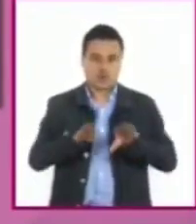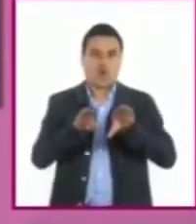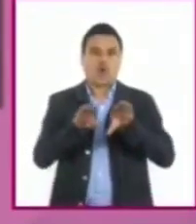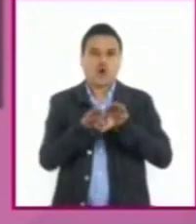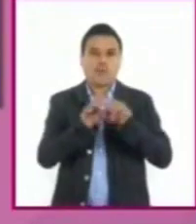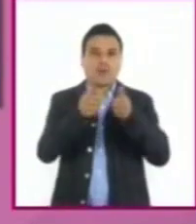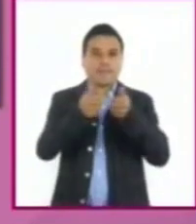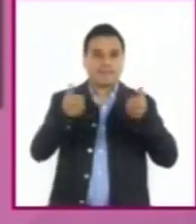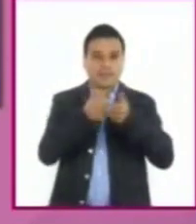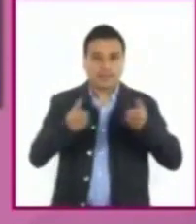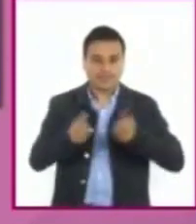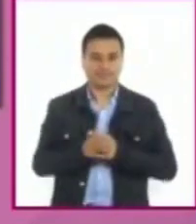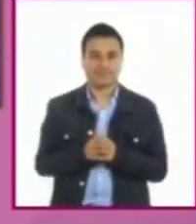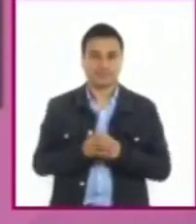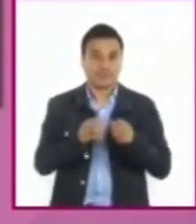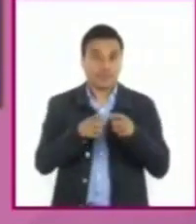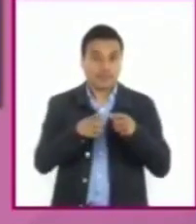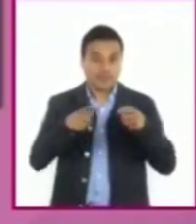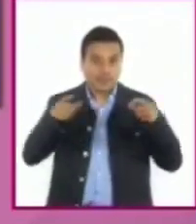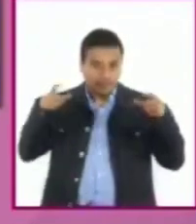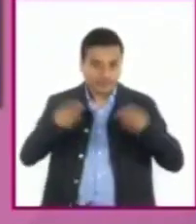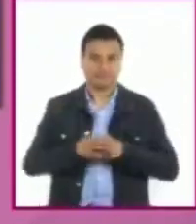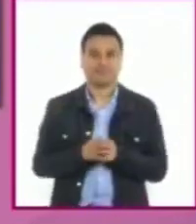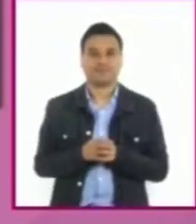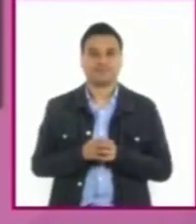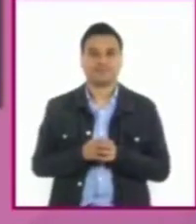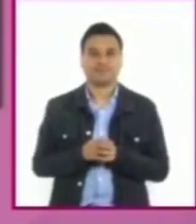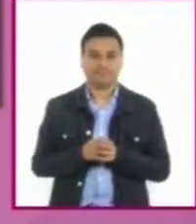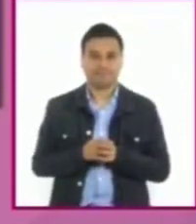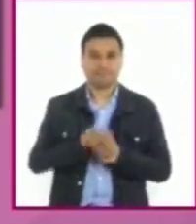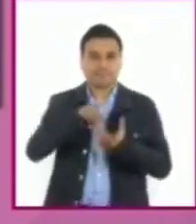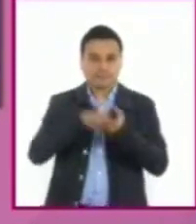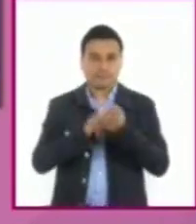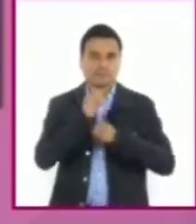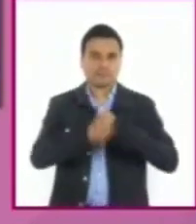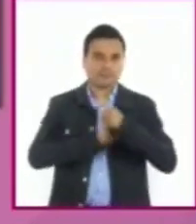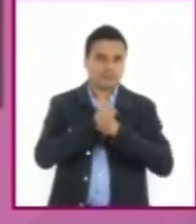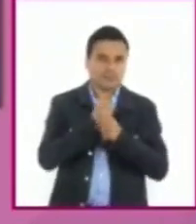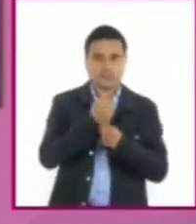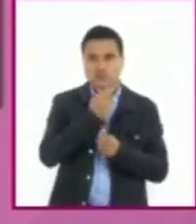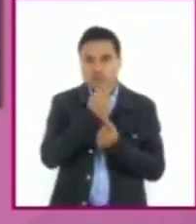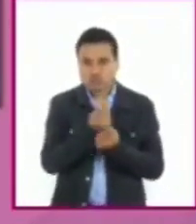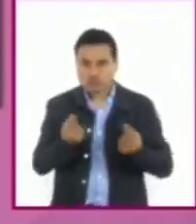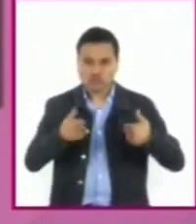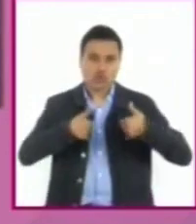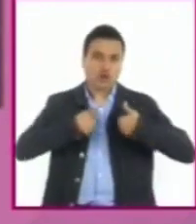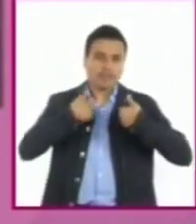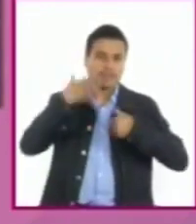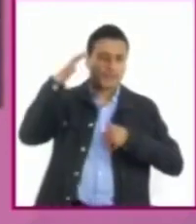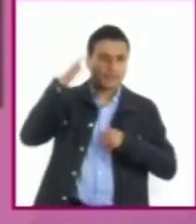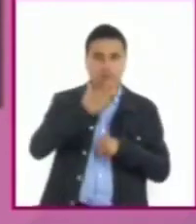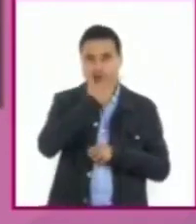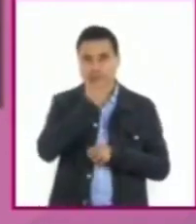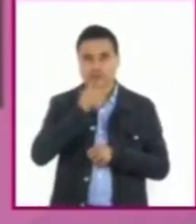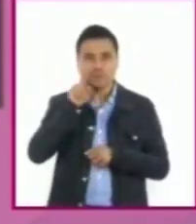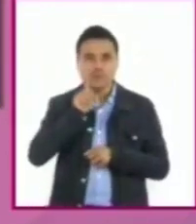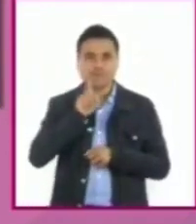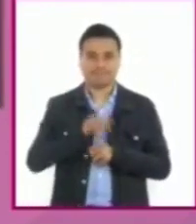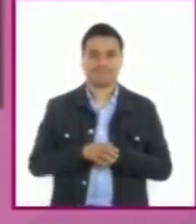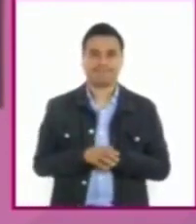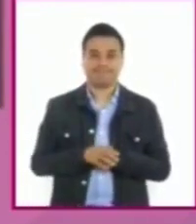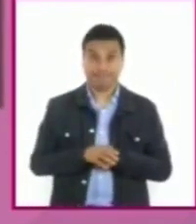un territorio, su crecimiento, la composición por edad y sexo, y la migración. Los